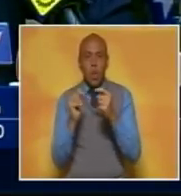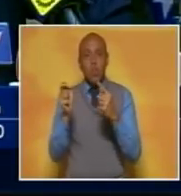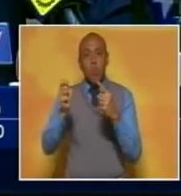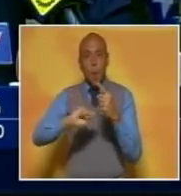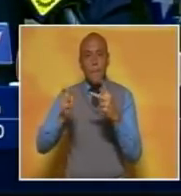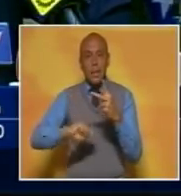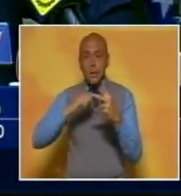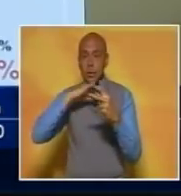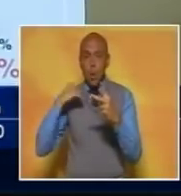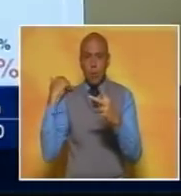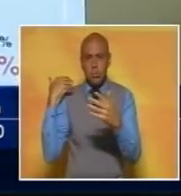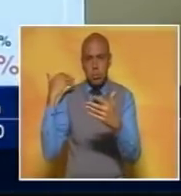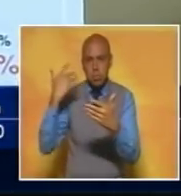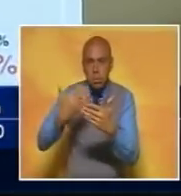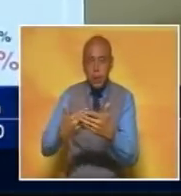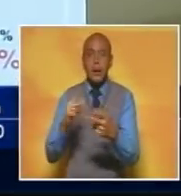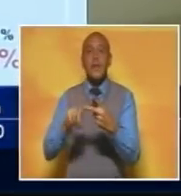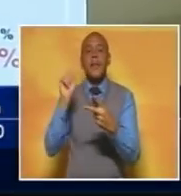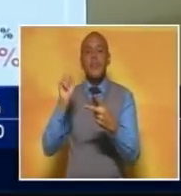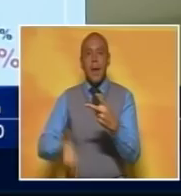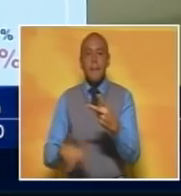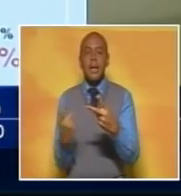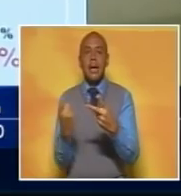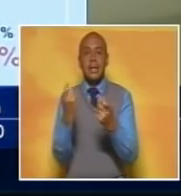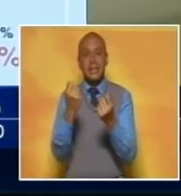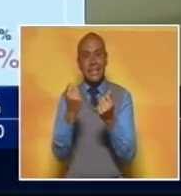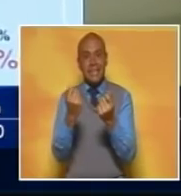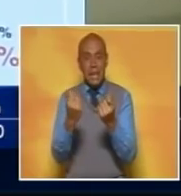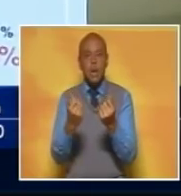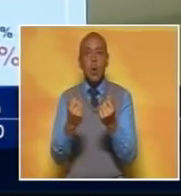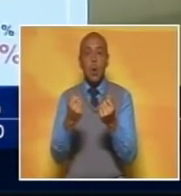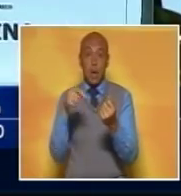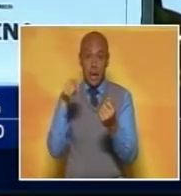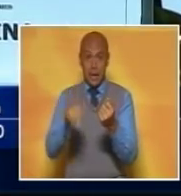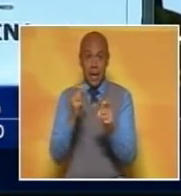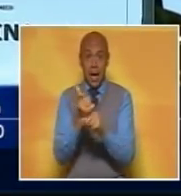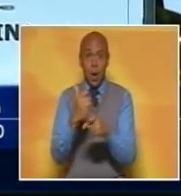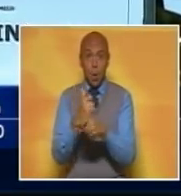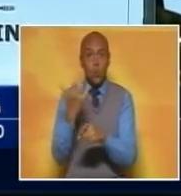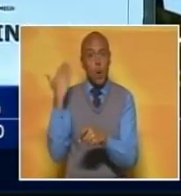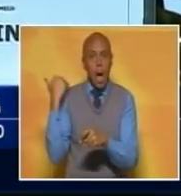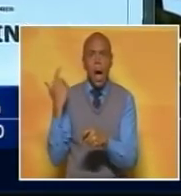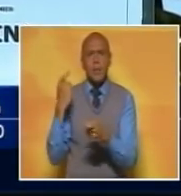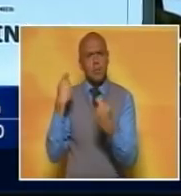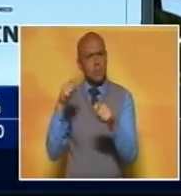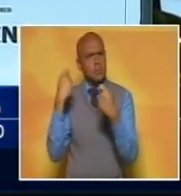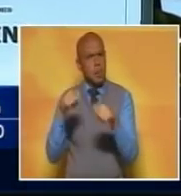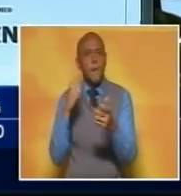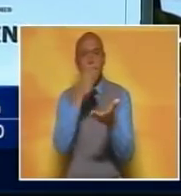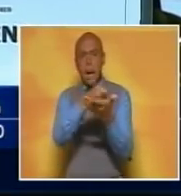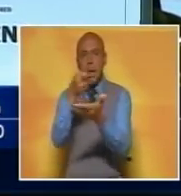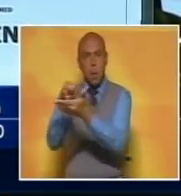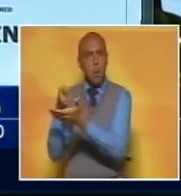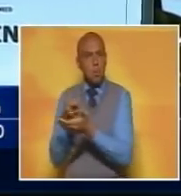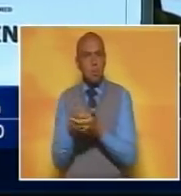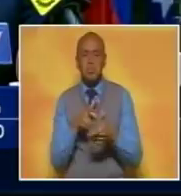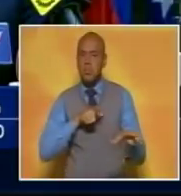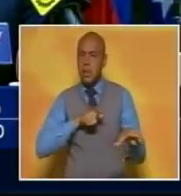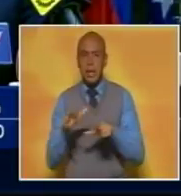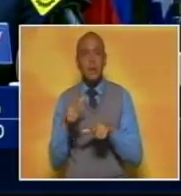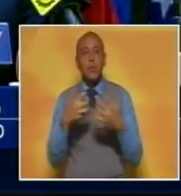meses, la reducción del consumo y que en agosto hubo mayor liquidez, ya que el Estado cumplió con compromisos de pago a sus proveedores y